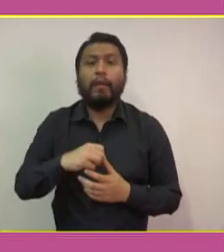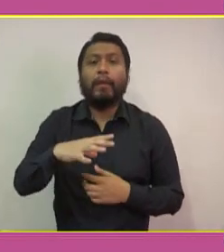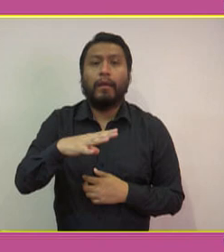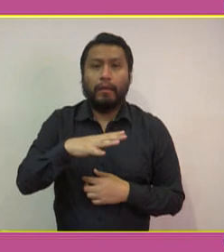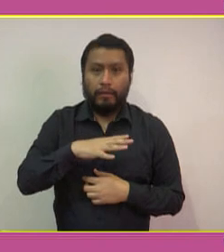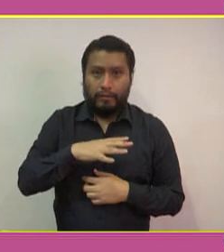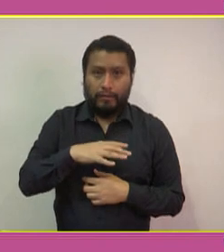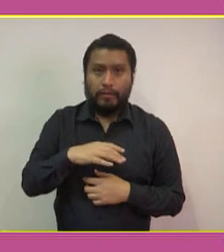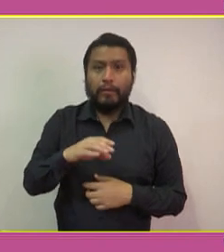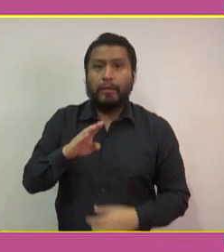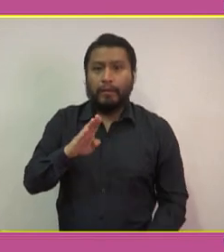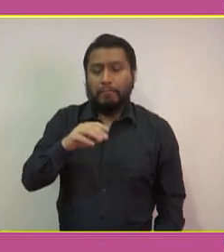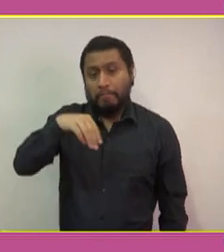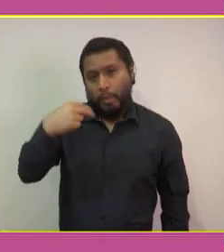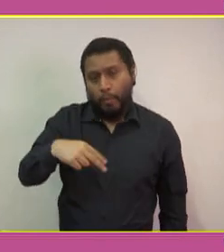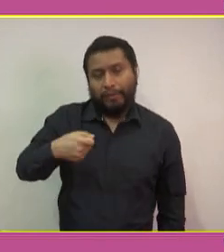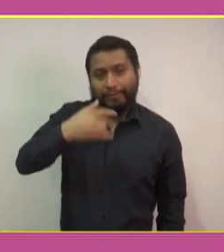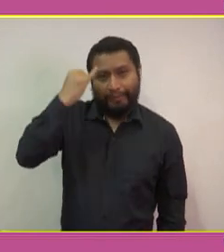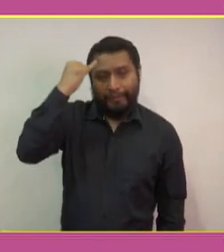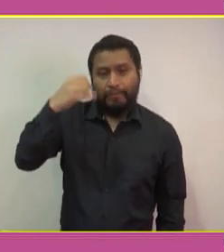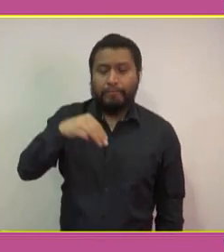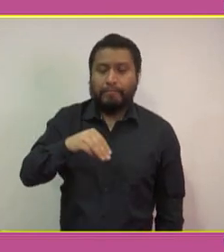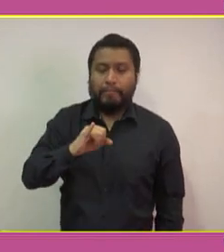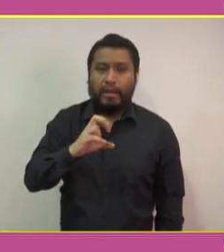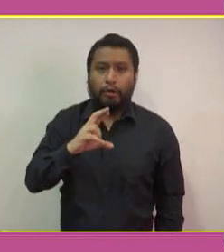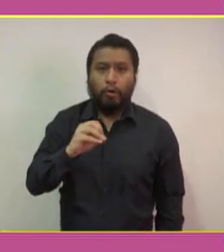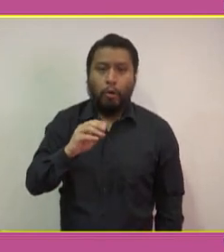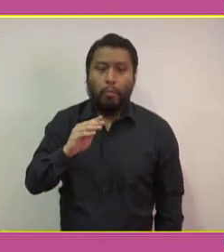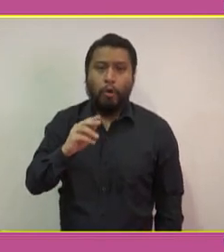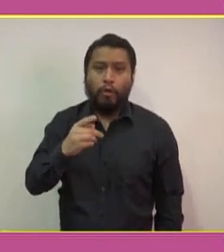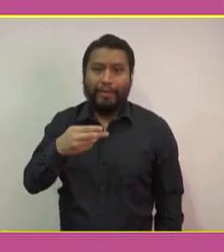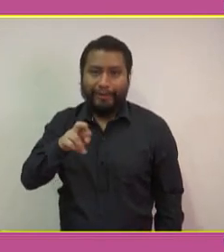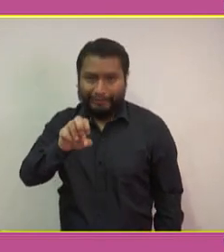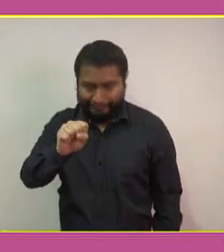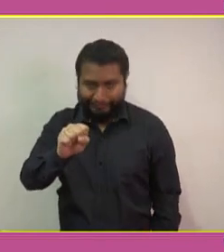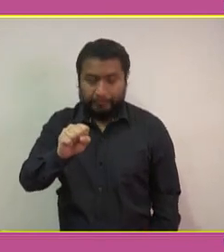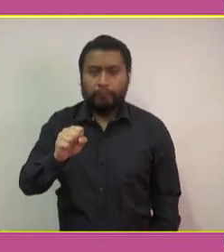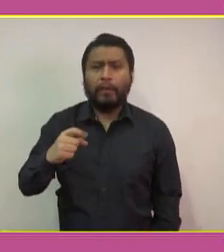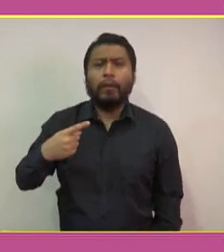nace MicroBrodis. Nuestro eje principal fue